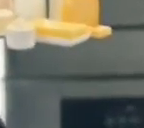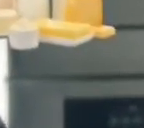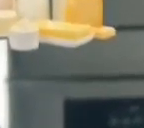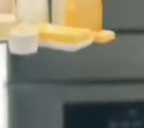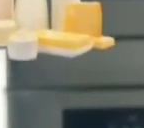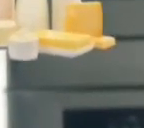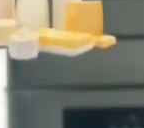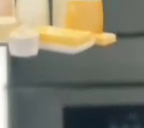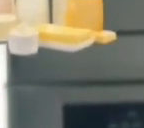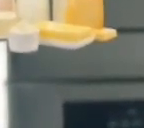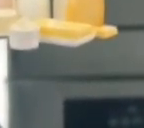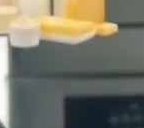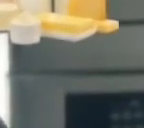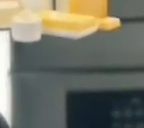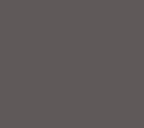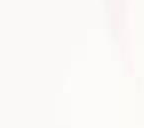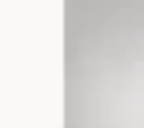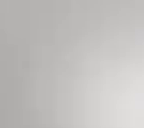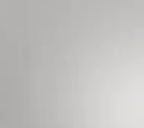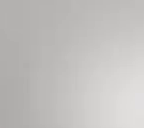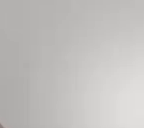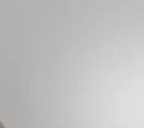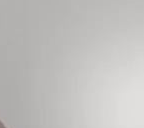vitalidad y mucha energía.